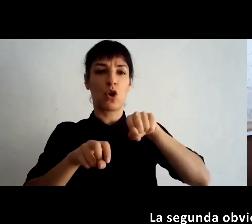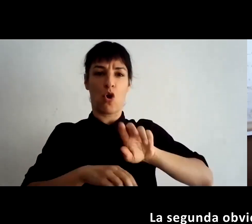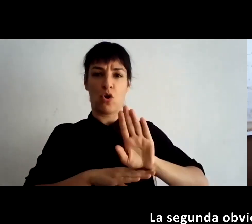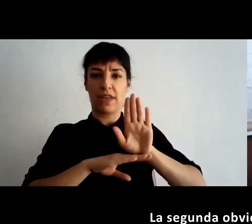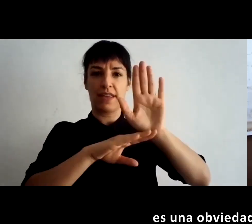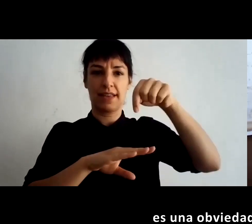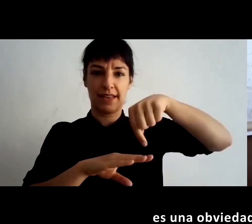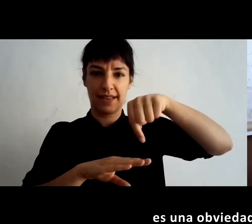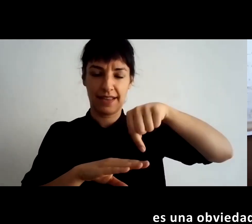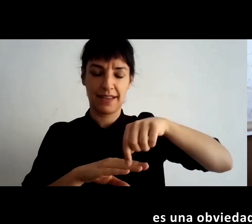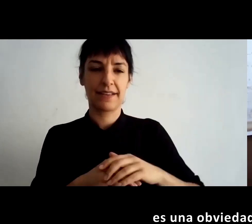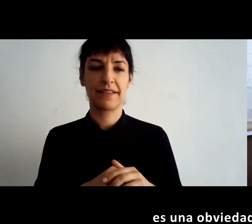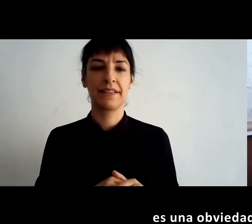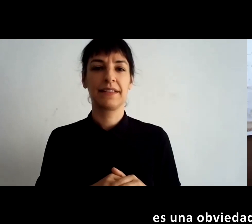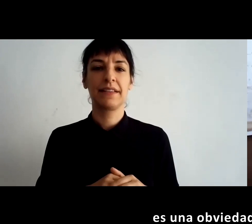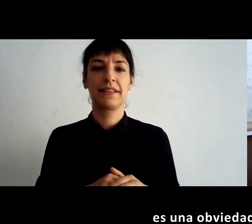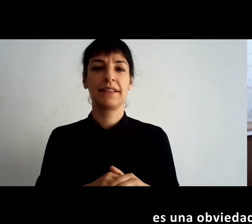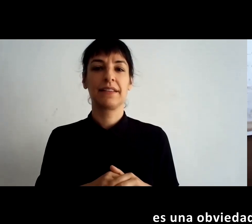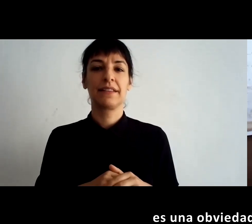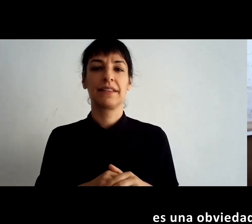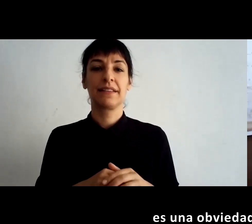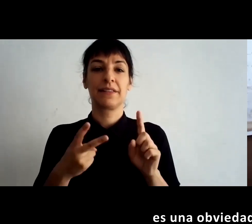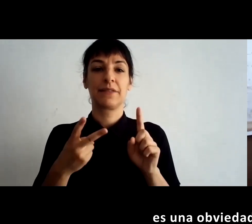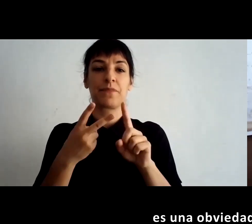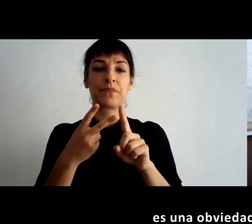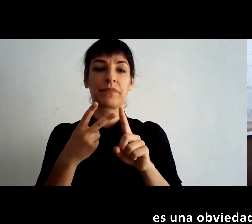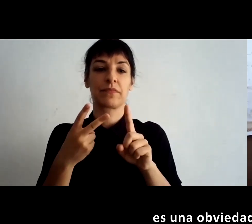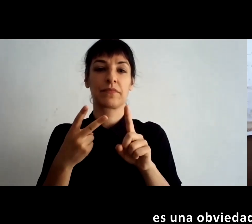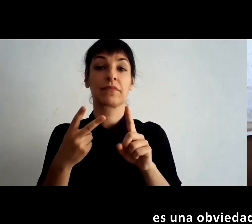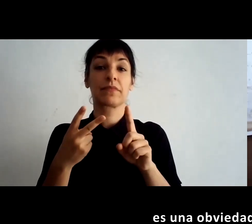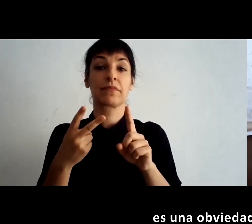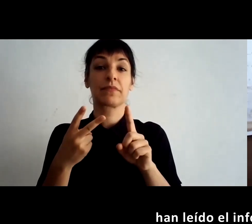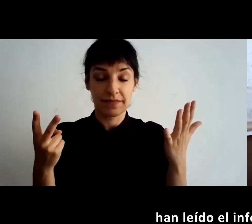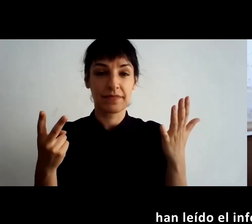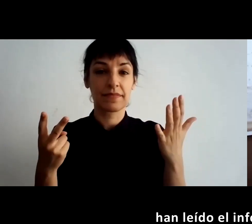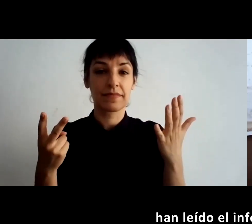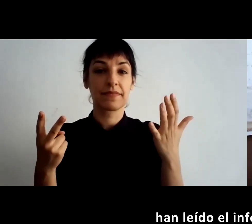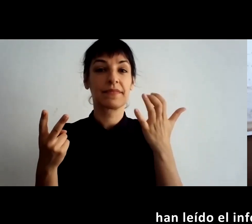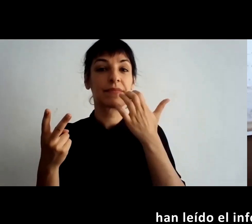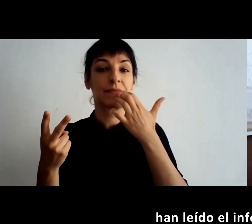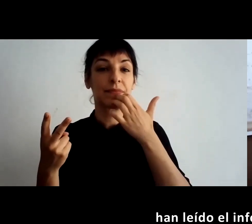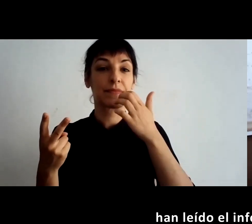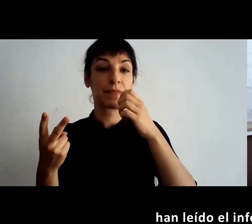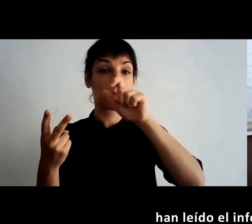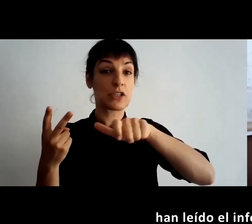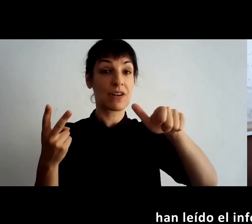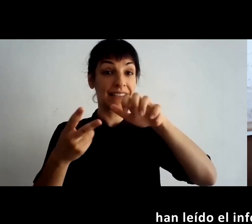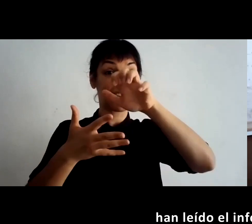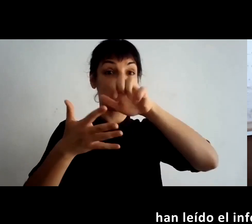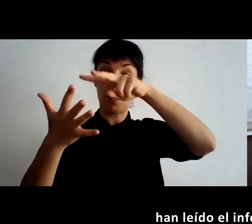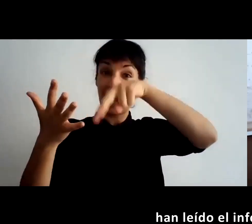hoy. Es una obviedad que tampoco es una obviedad para los que se han leído el